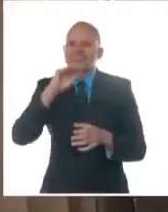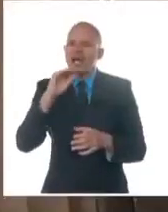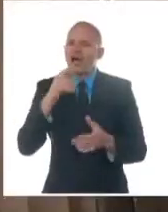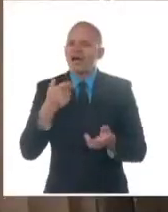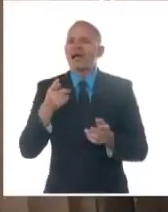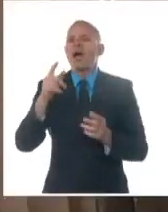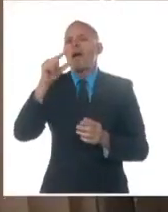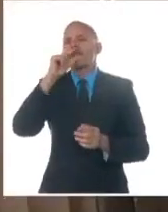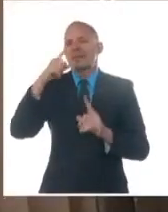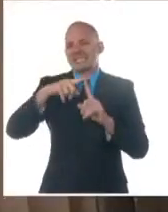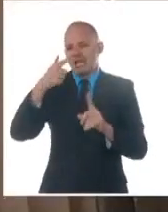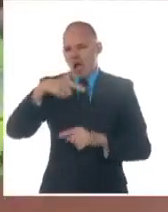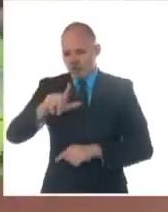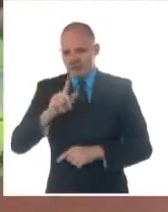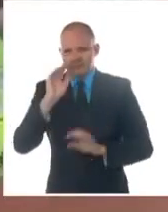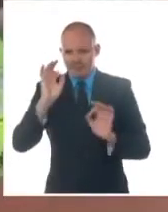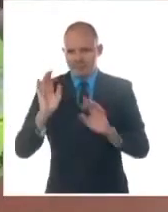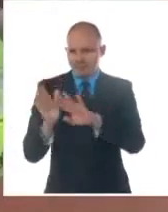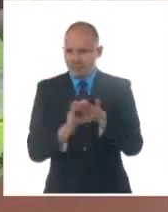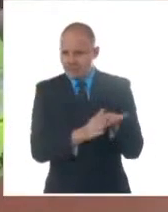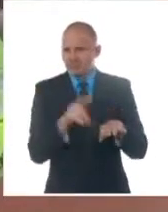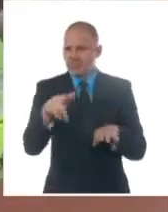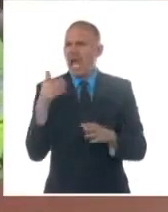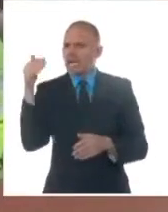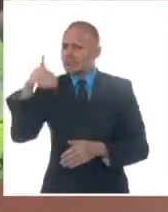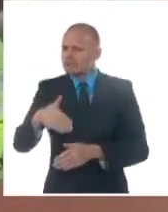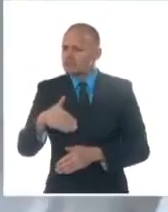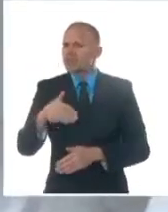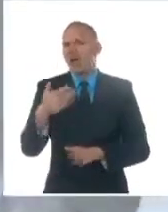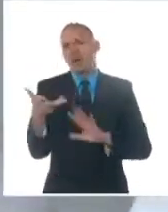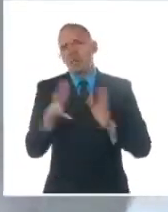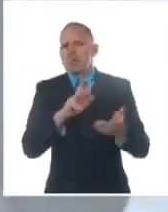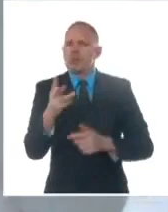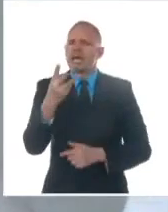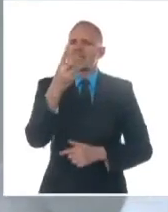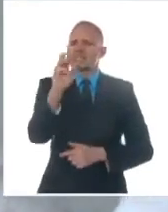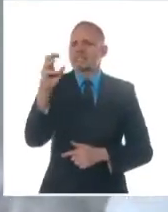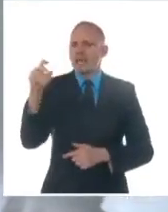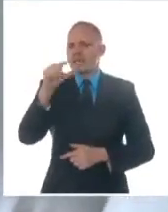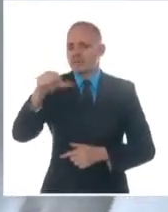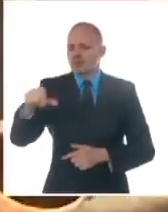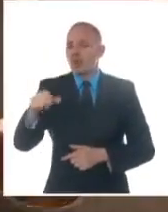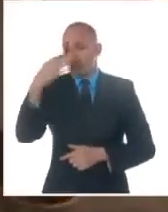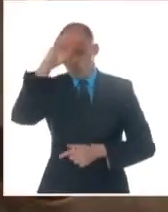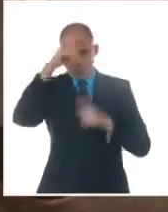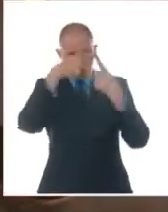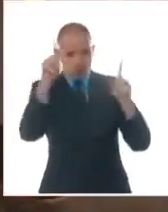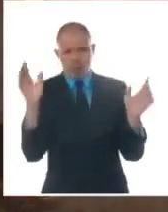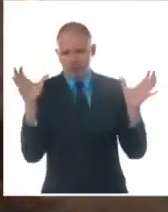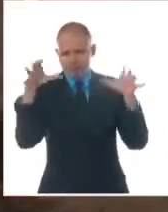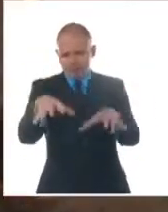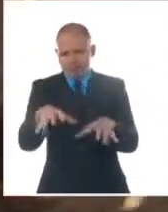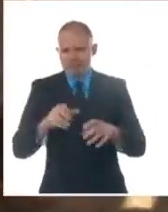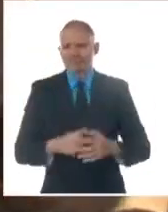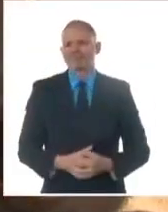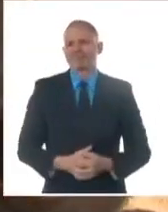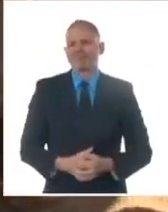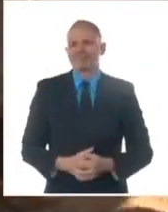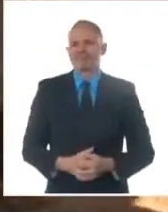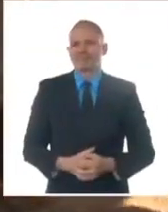que concluirá este sábado, asisten más de 300 delegados de todo el país. Adán